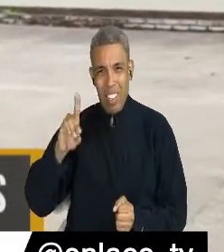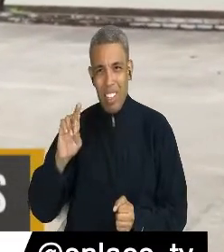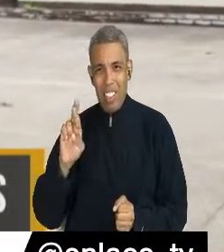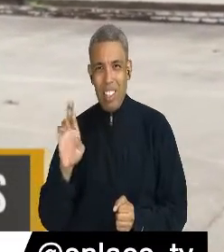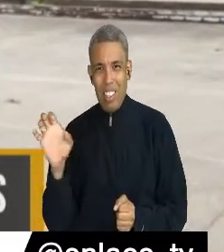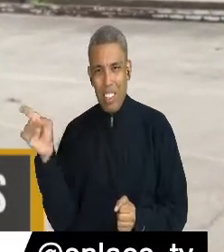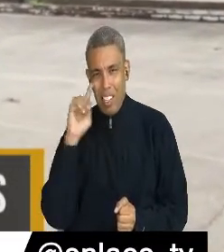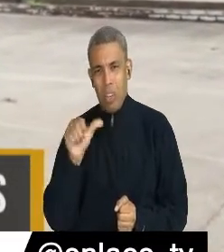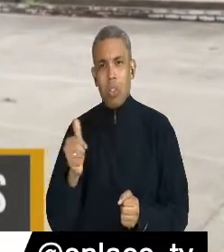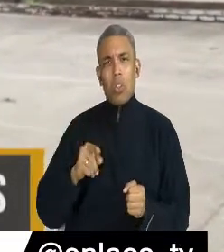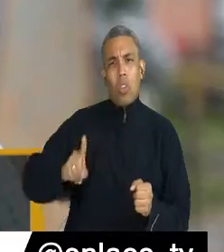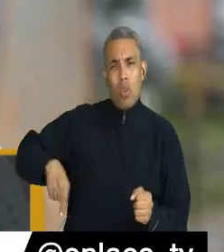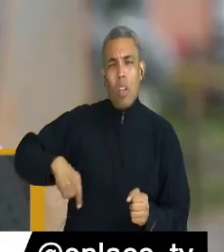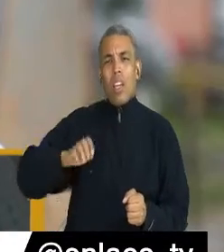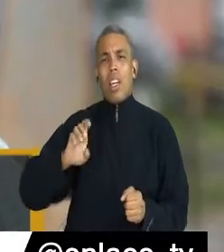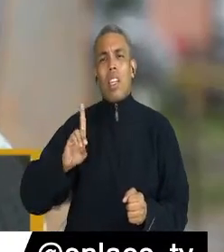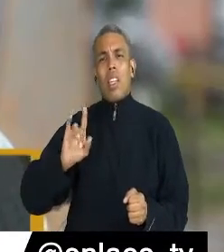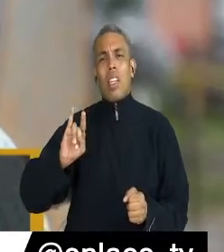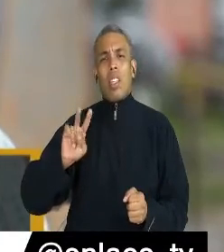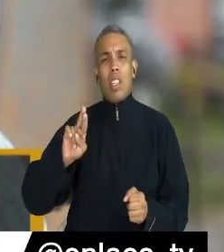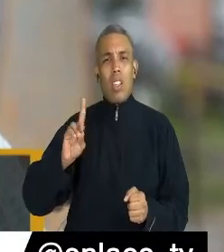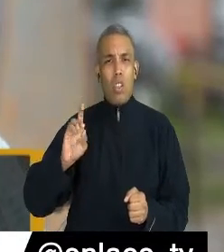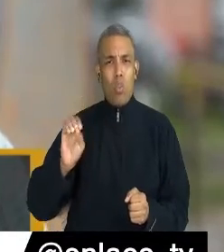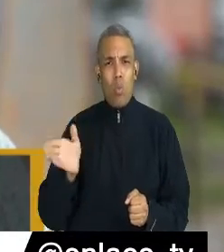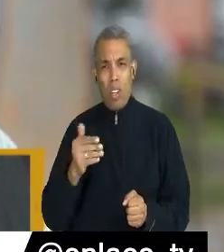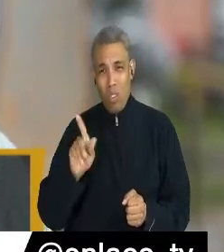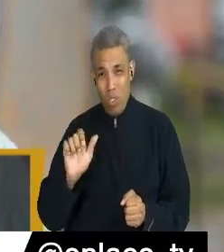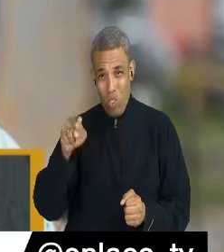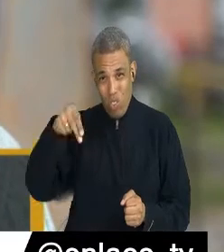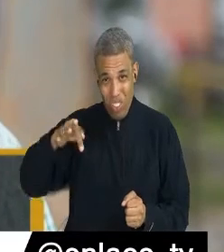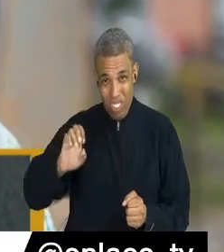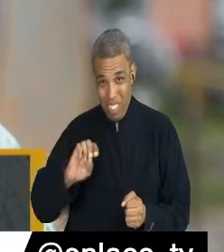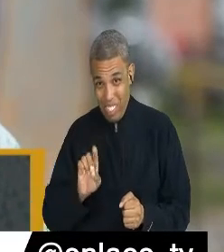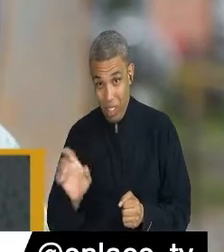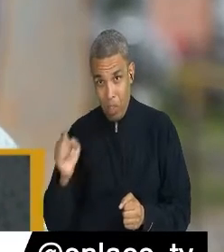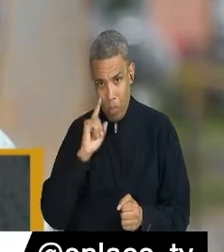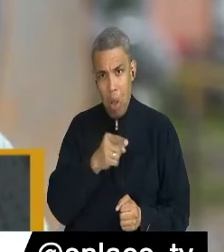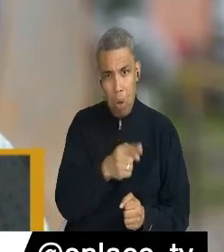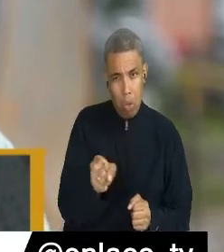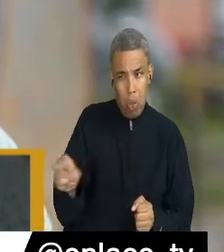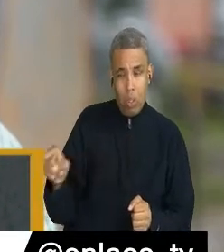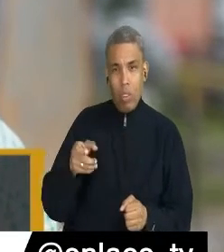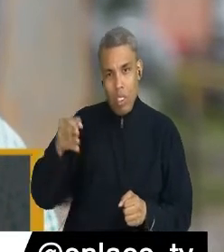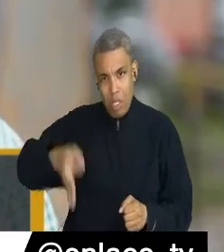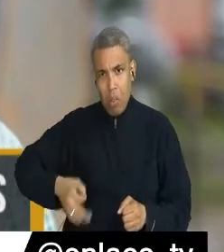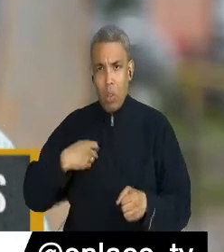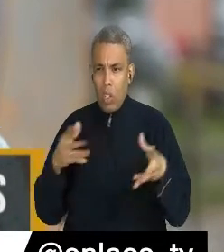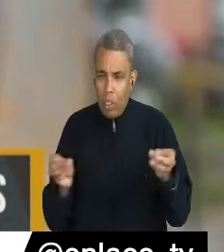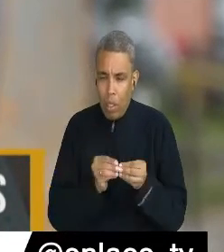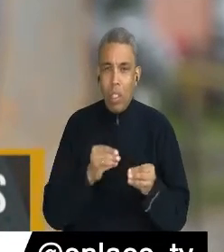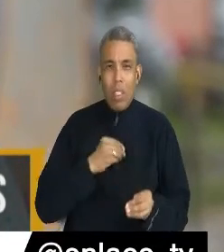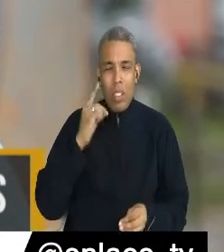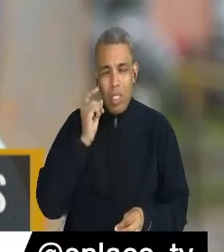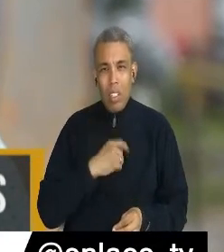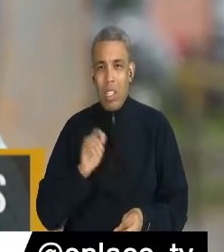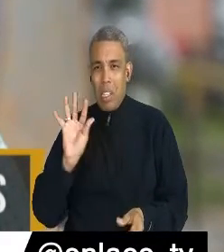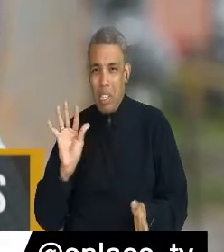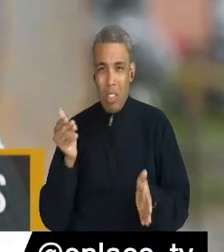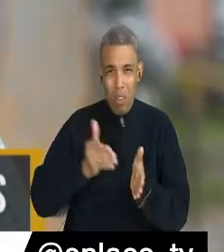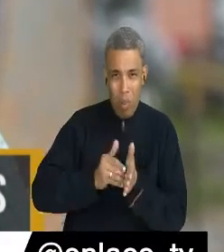entre otros establecimientos para eso a contemplar una inversión del contrato de obra de cinco mil 874 millones de pesos